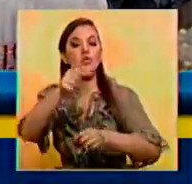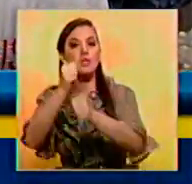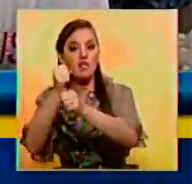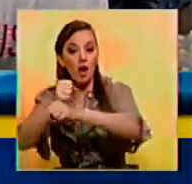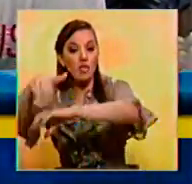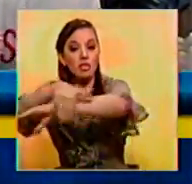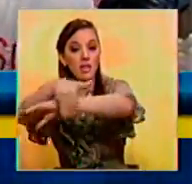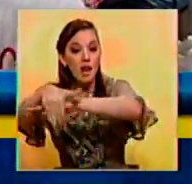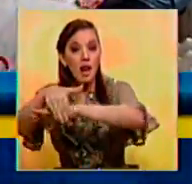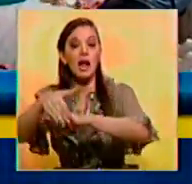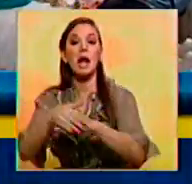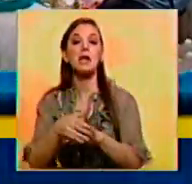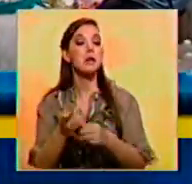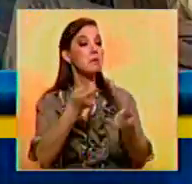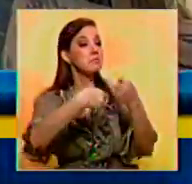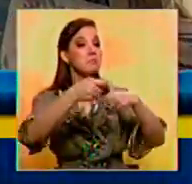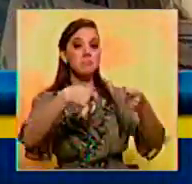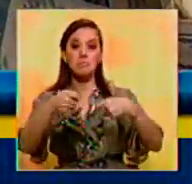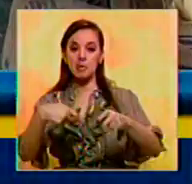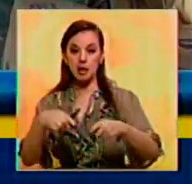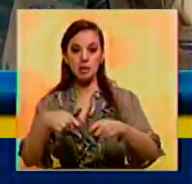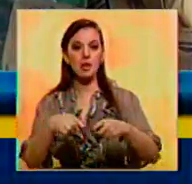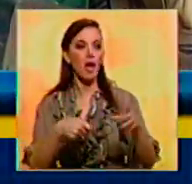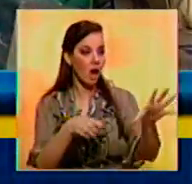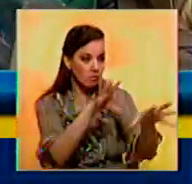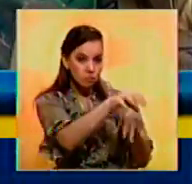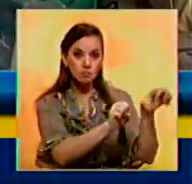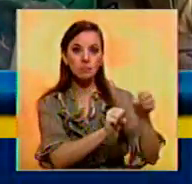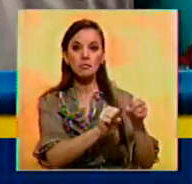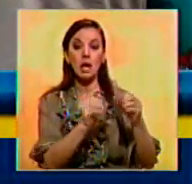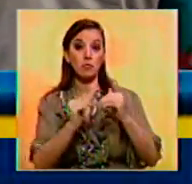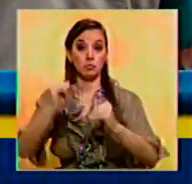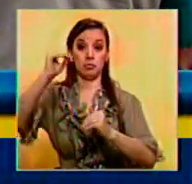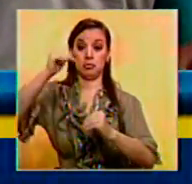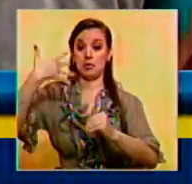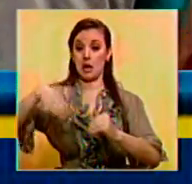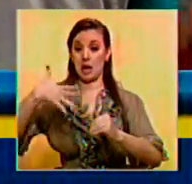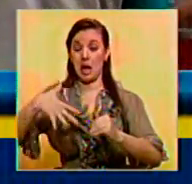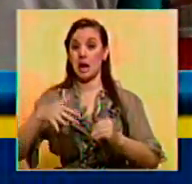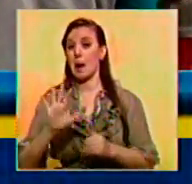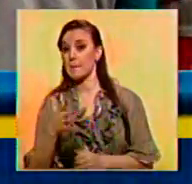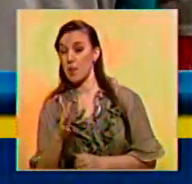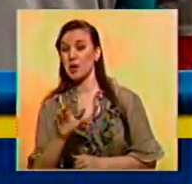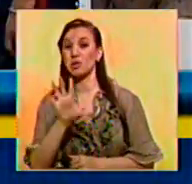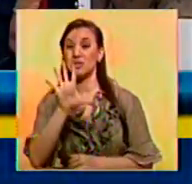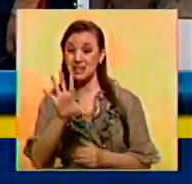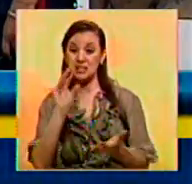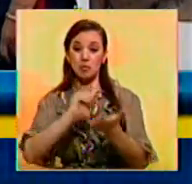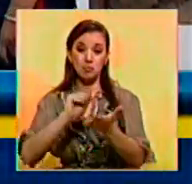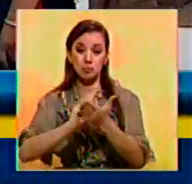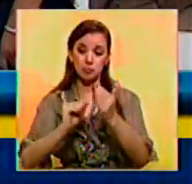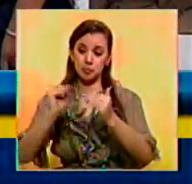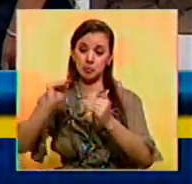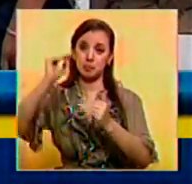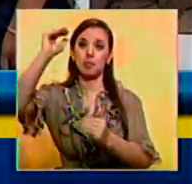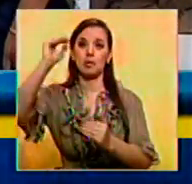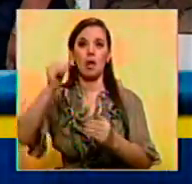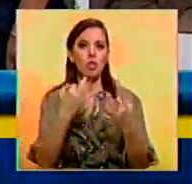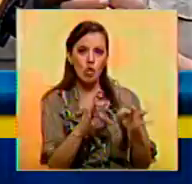informal procedían a comercializar los productos regulados con sobreprecios que alcanzan hasta 5 veces su costo